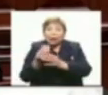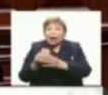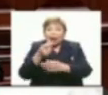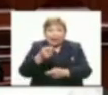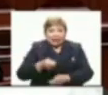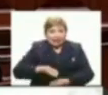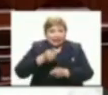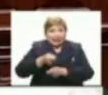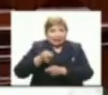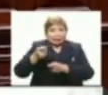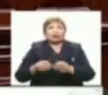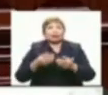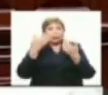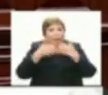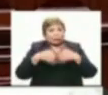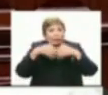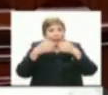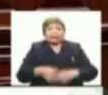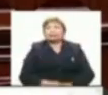agrario e industrial.